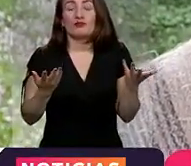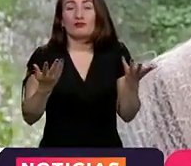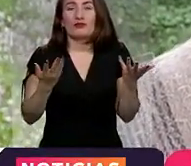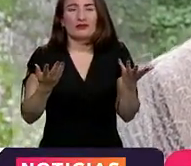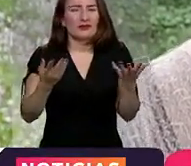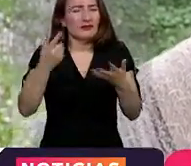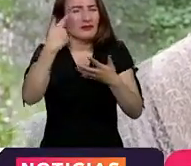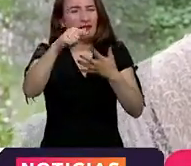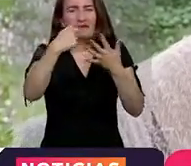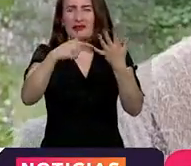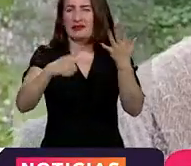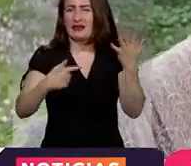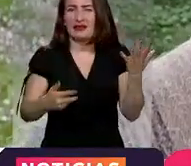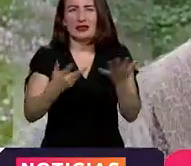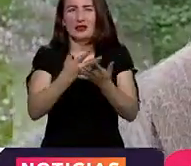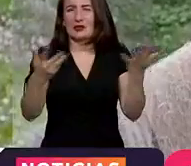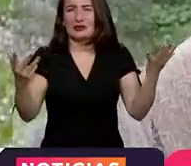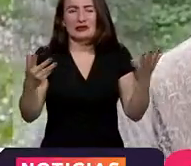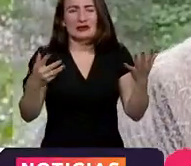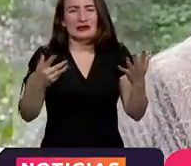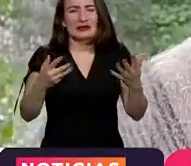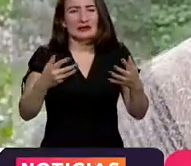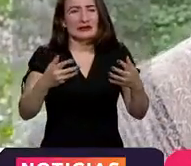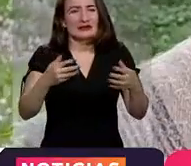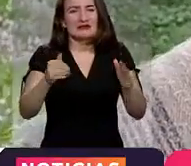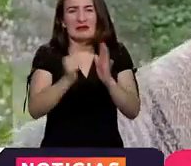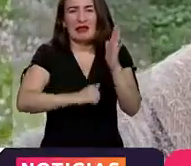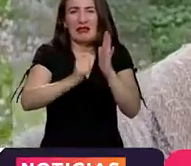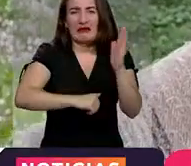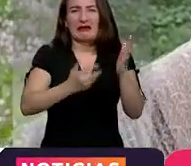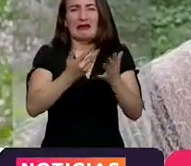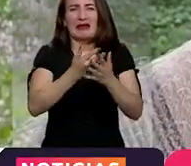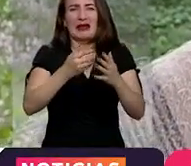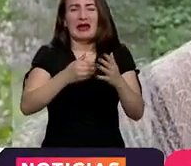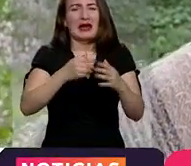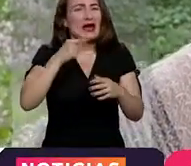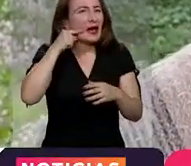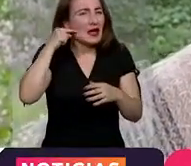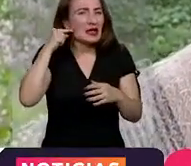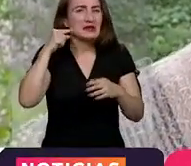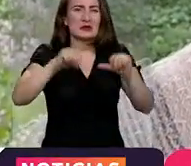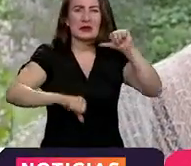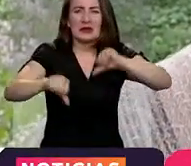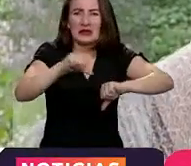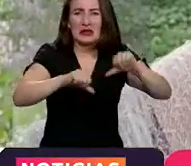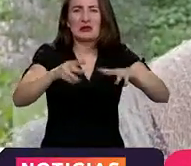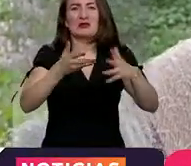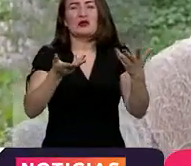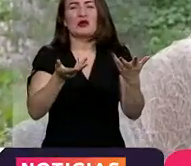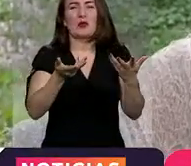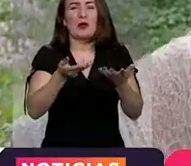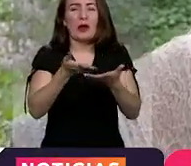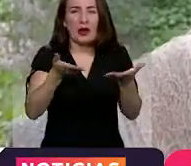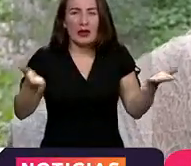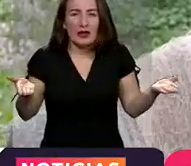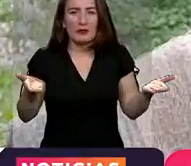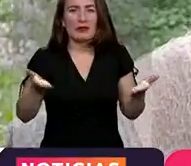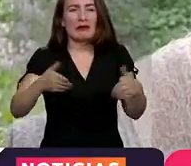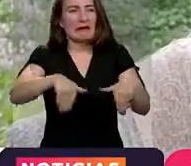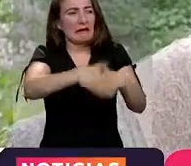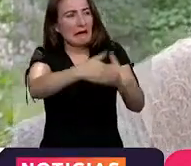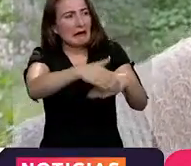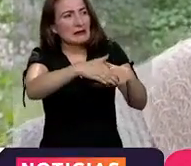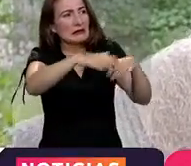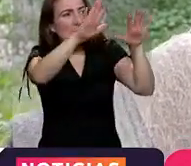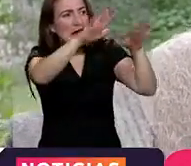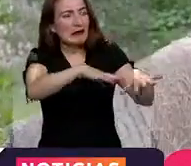a toda clase de insumos, tanto ácidos como químicos, como elementos de las casas que ya